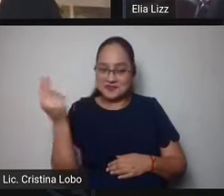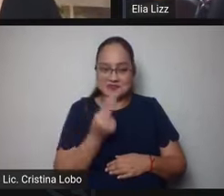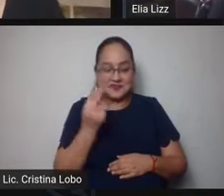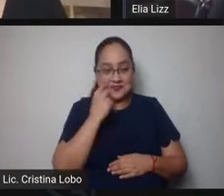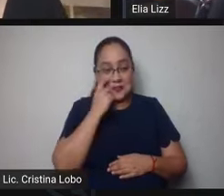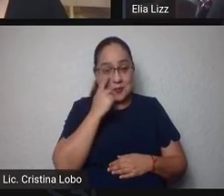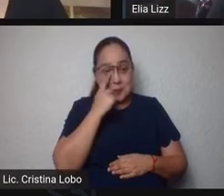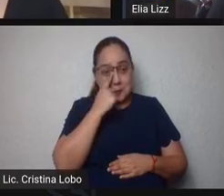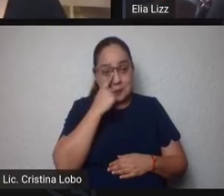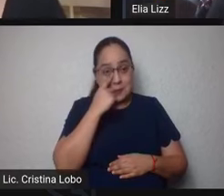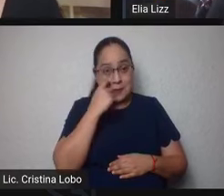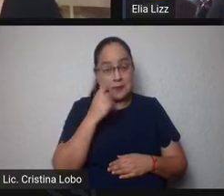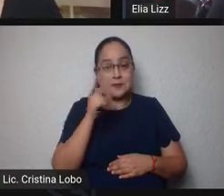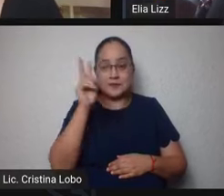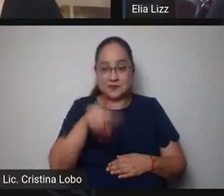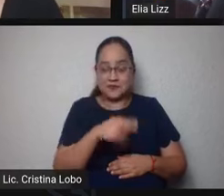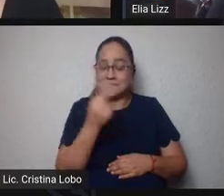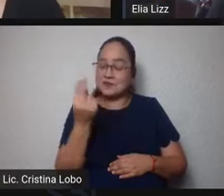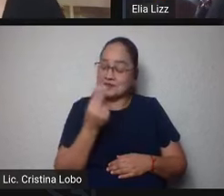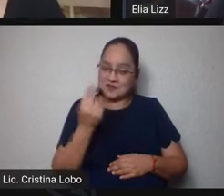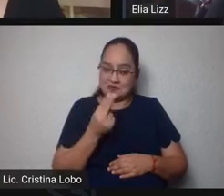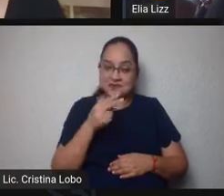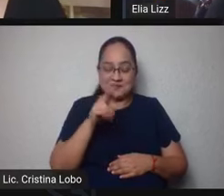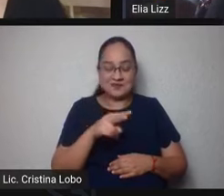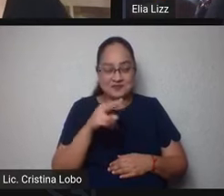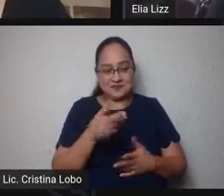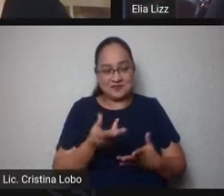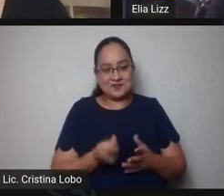¿De trabajar? Sí. A trabajar, qué tremendo,